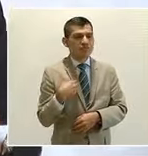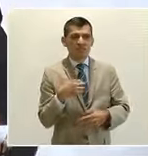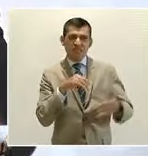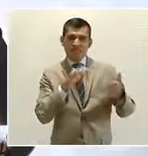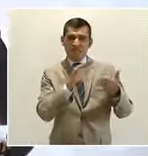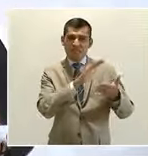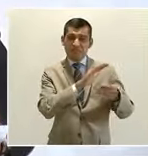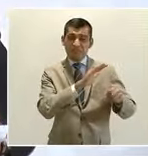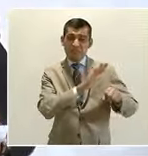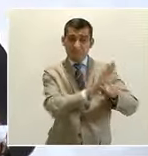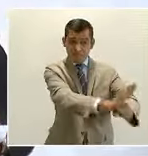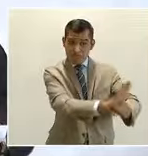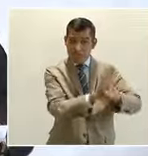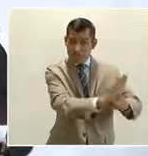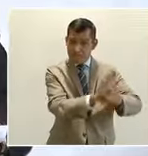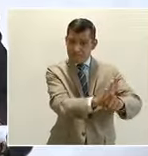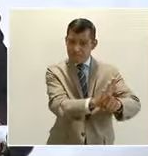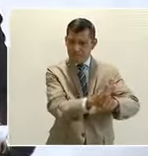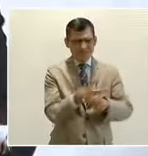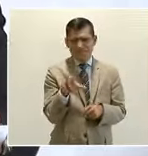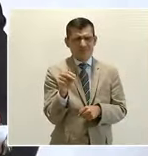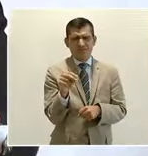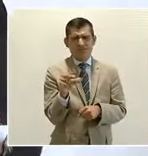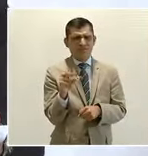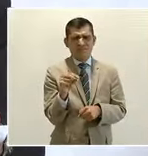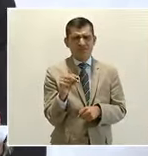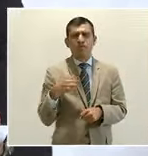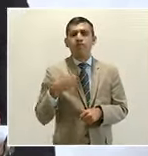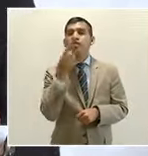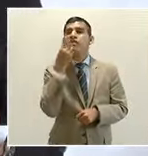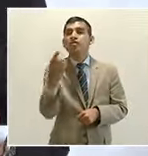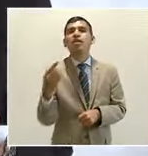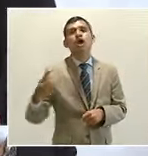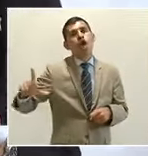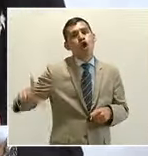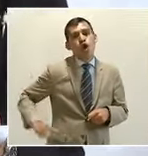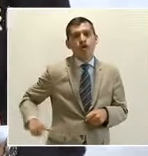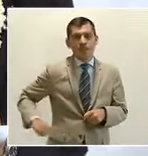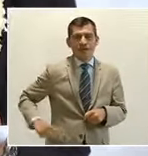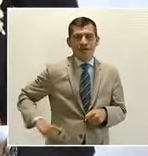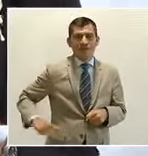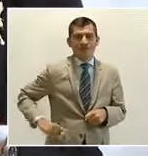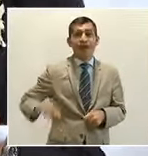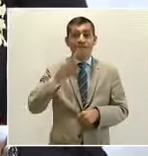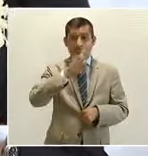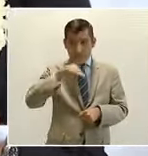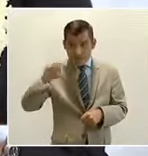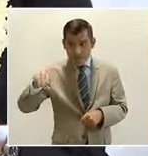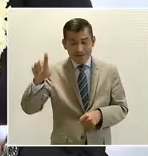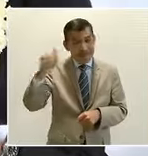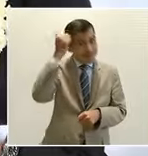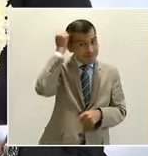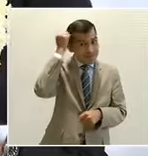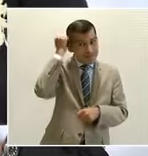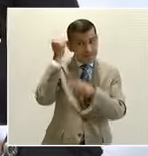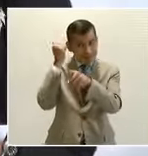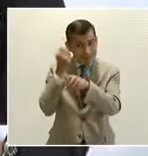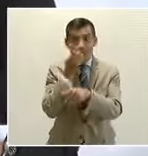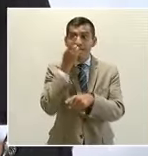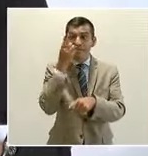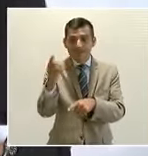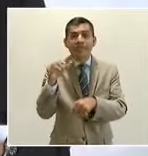le voy a pedir algo gobernador de Michoacán Le estoy pidiendo a